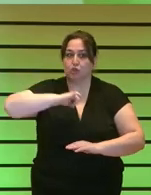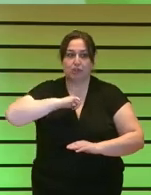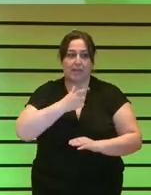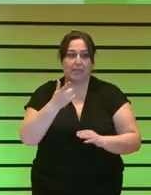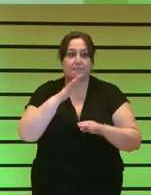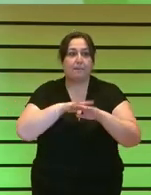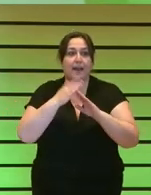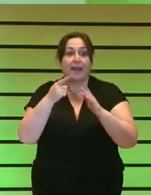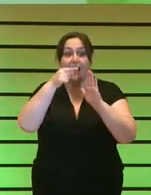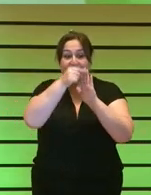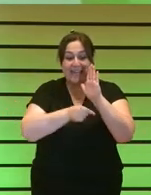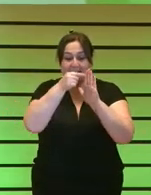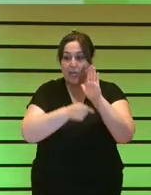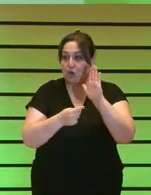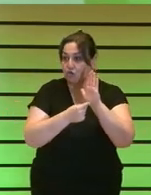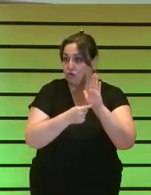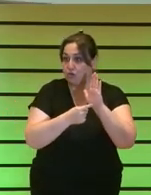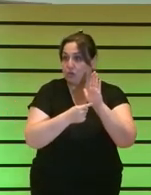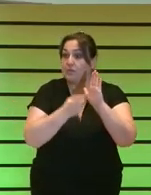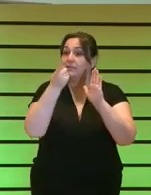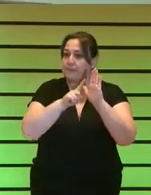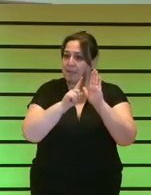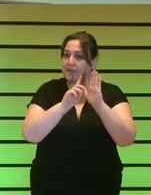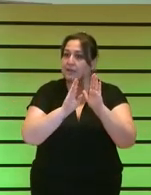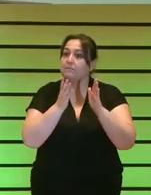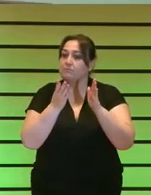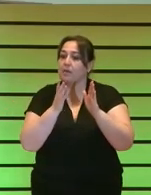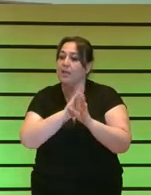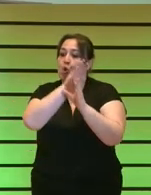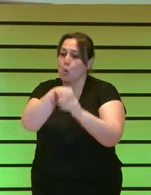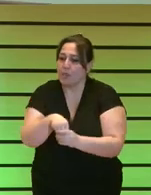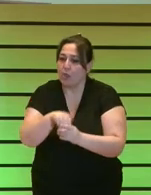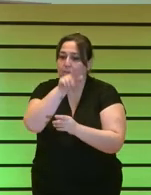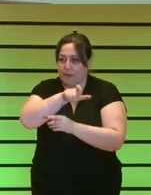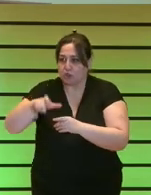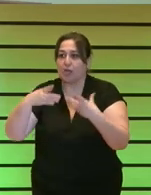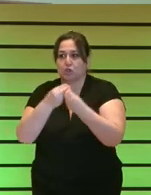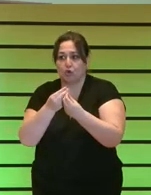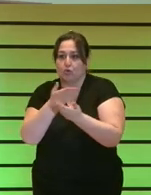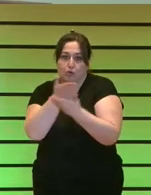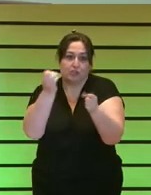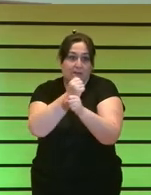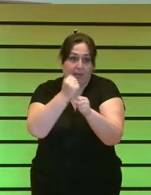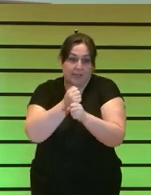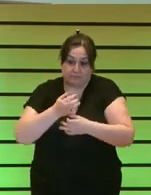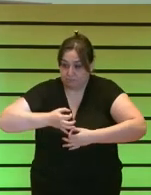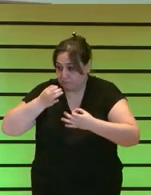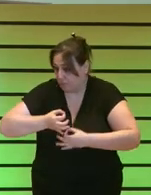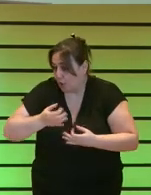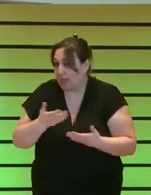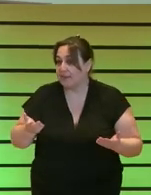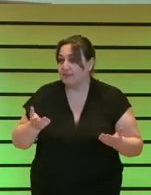introducir este tipo de criterios también en las personas con las que trabajáis lógicamente que es la razón de ser de vuestras organizaciones